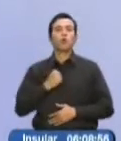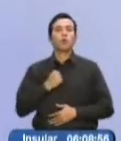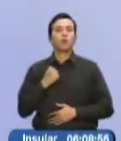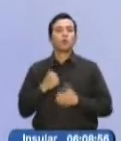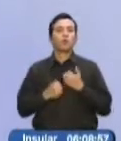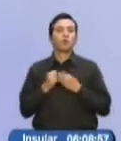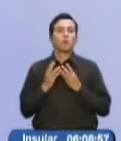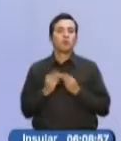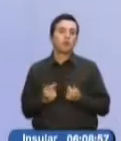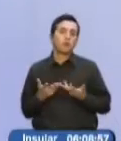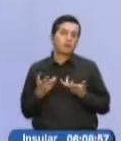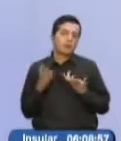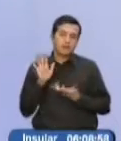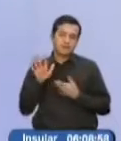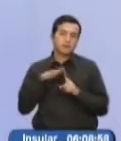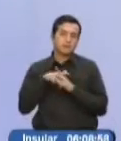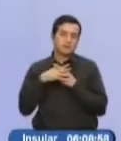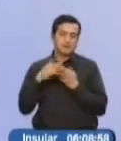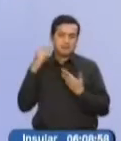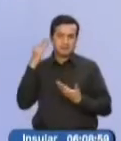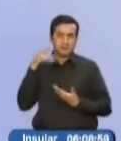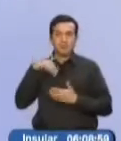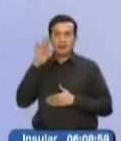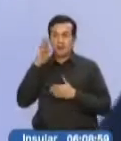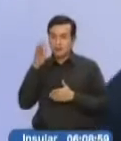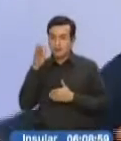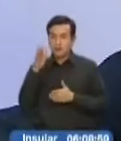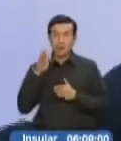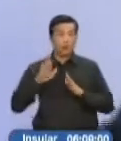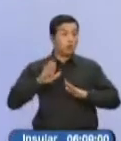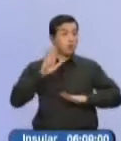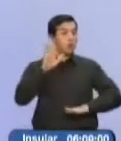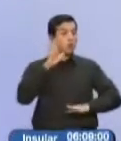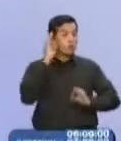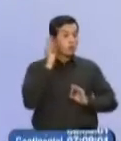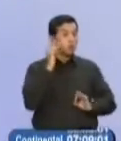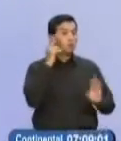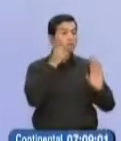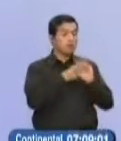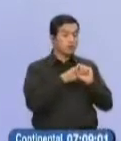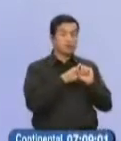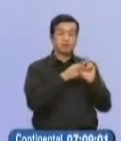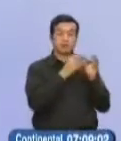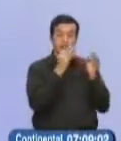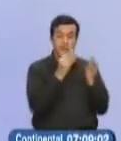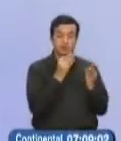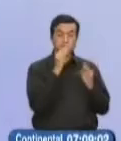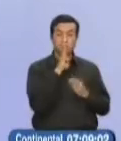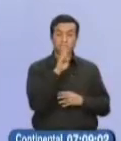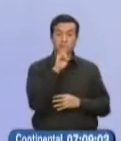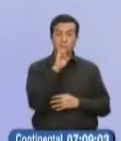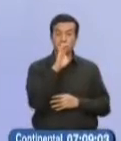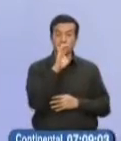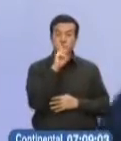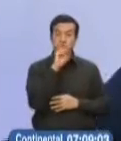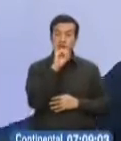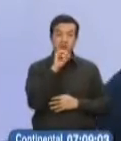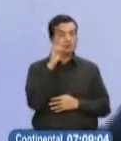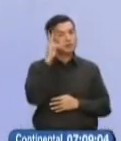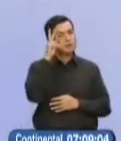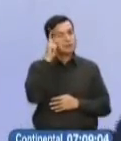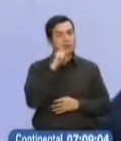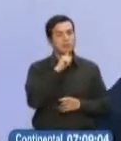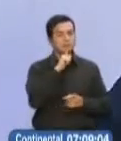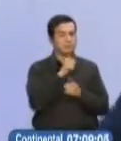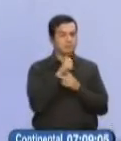sus problemas internos, su coyuntura política, a comprometerse muchísimo como actor global dentro de los BRICS y dejar, ¿no es cierto?,